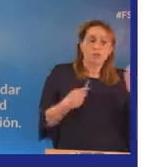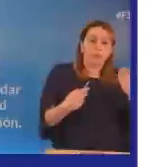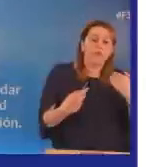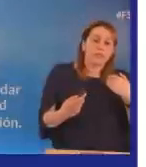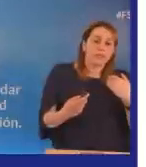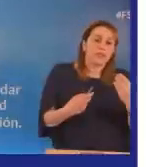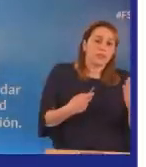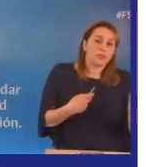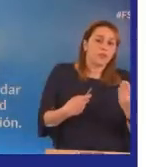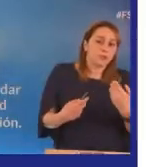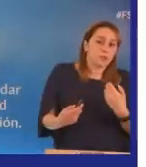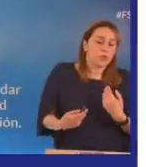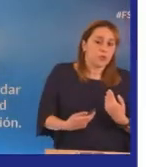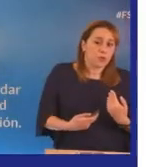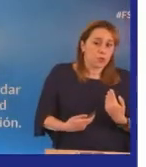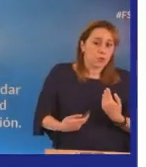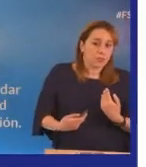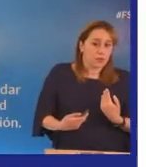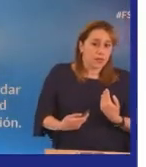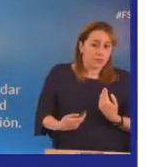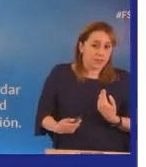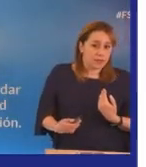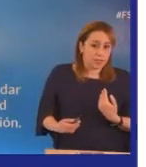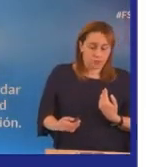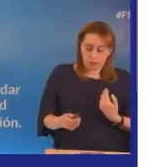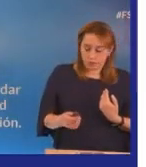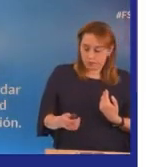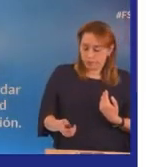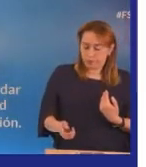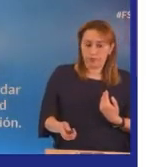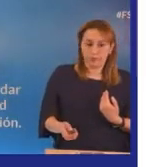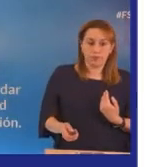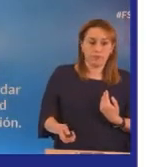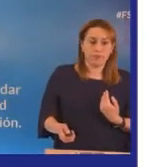porque también va a facilitar todos los procesos ocupacionales en el mismo.